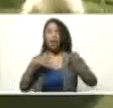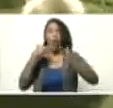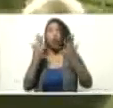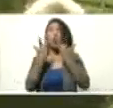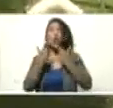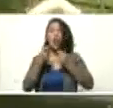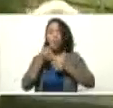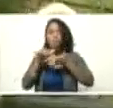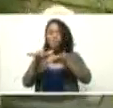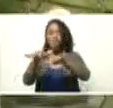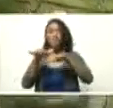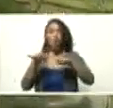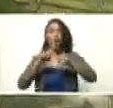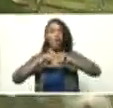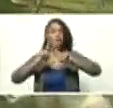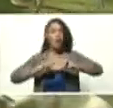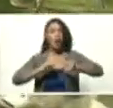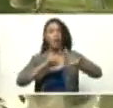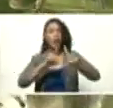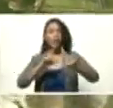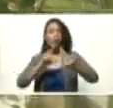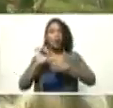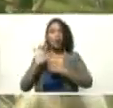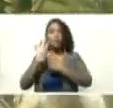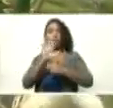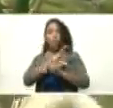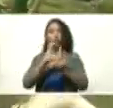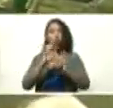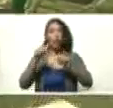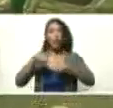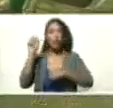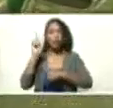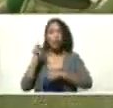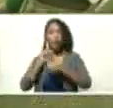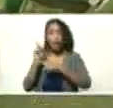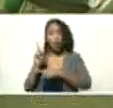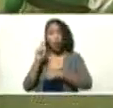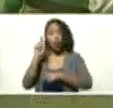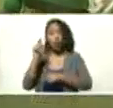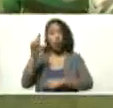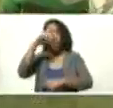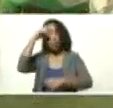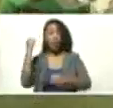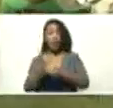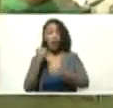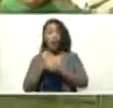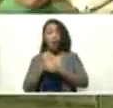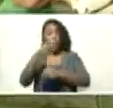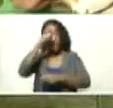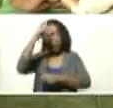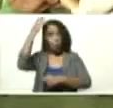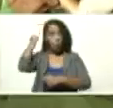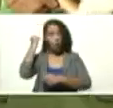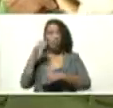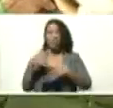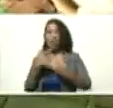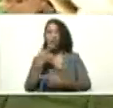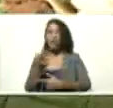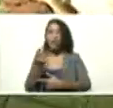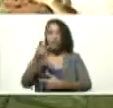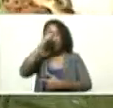hermosa diversidad de la manifestación cultural venezolana. Eso es parte de tu trabajo, Alfred Nazaret. ¿Qué dice Alfred